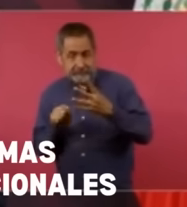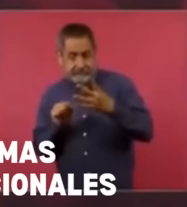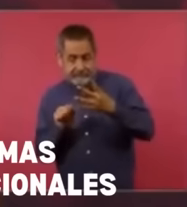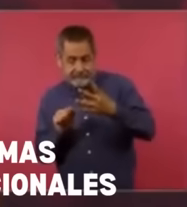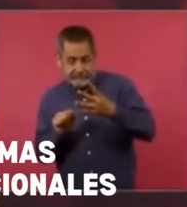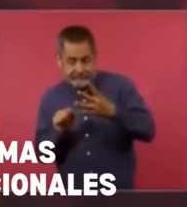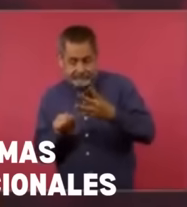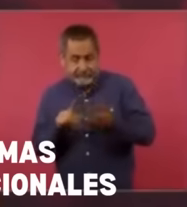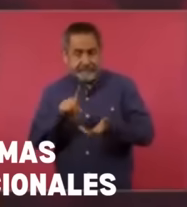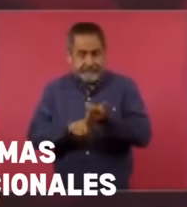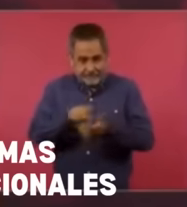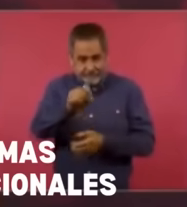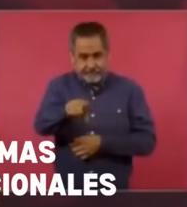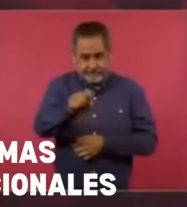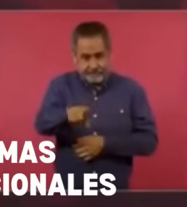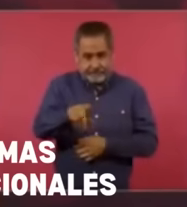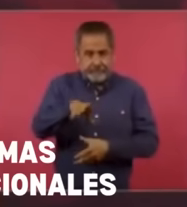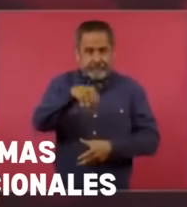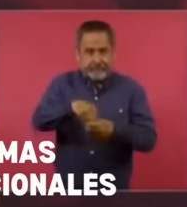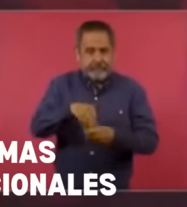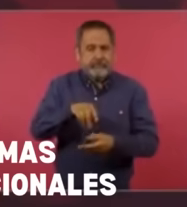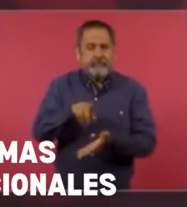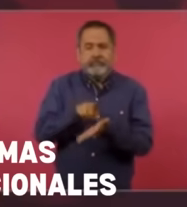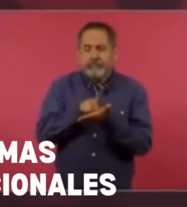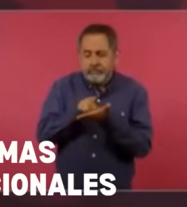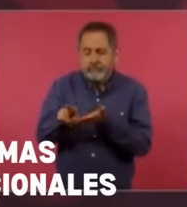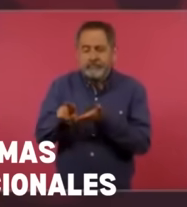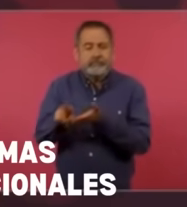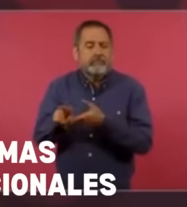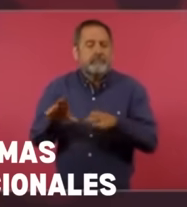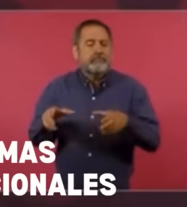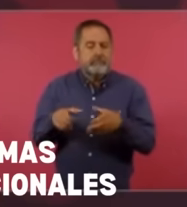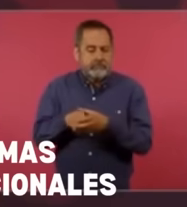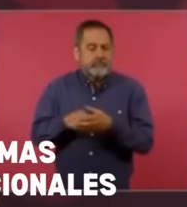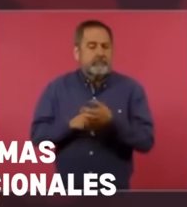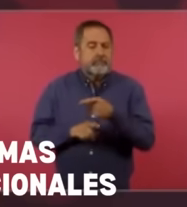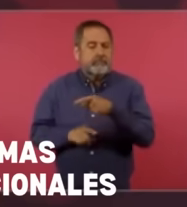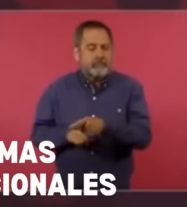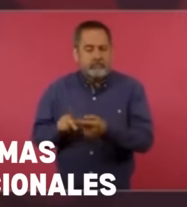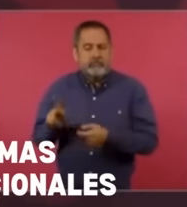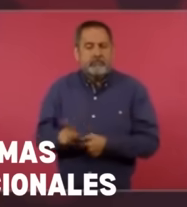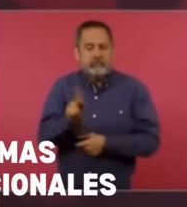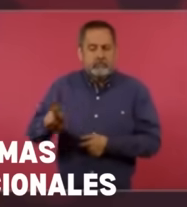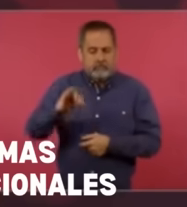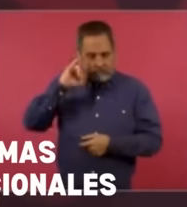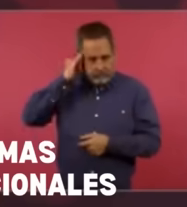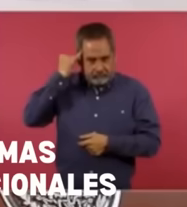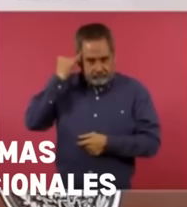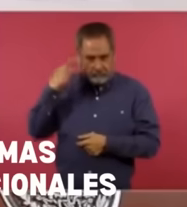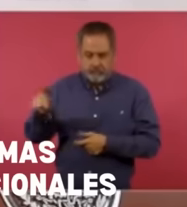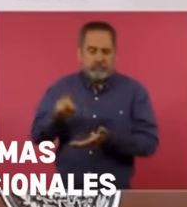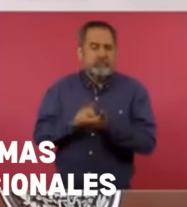está la de los derechos eh a los pueblos